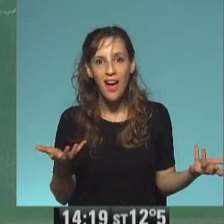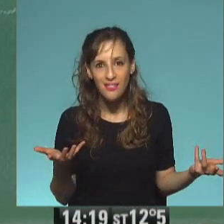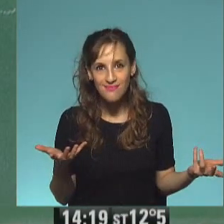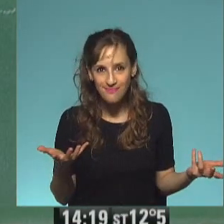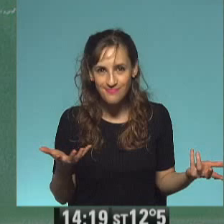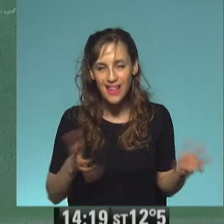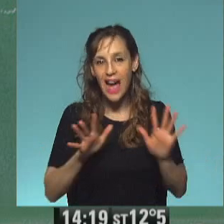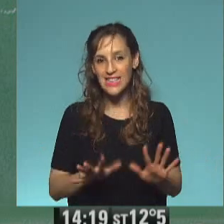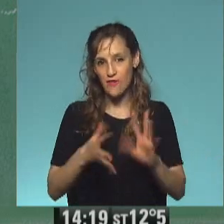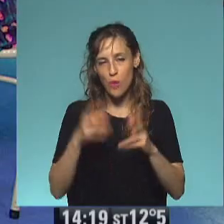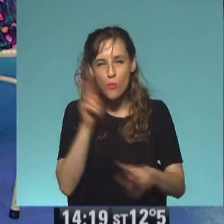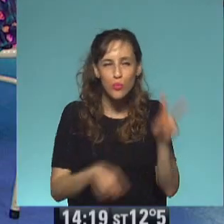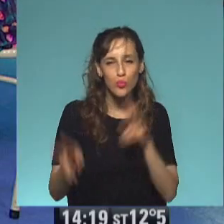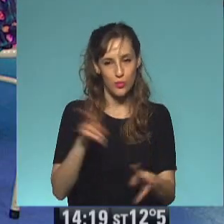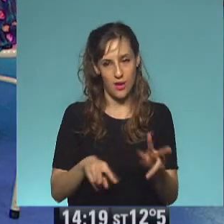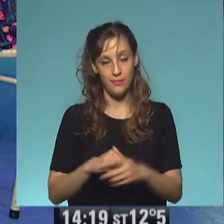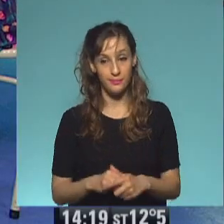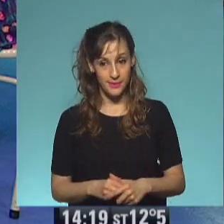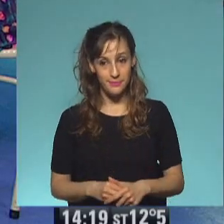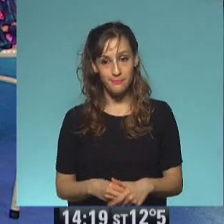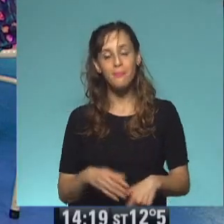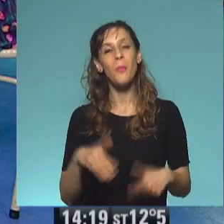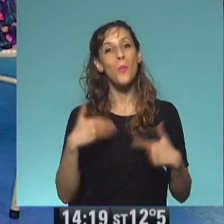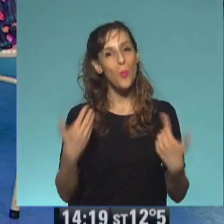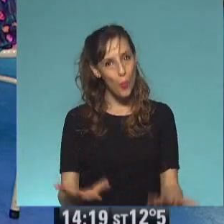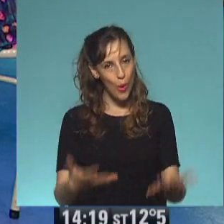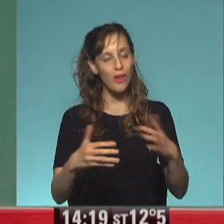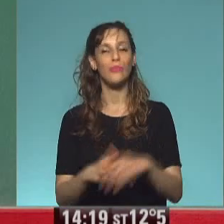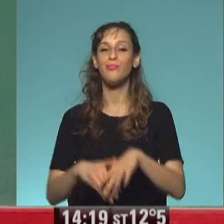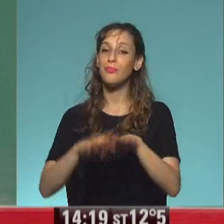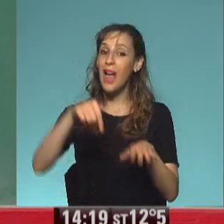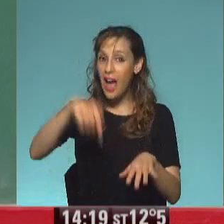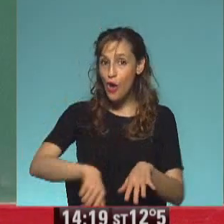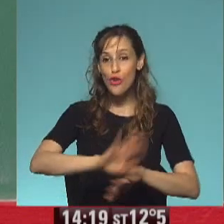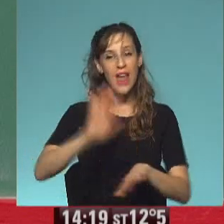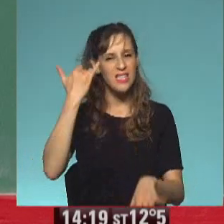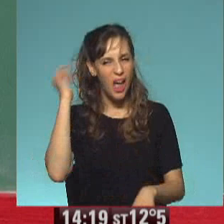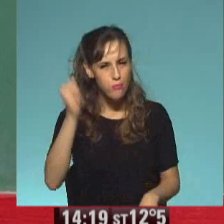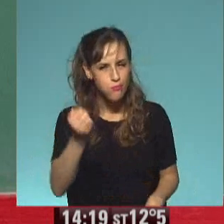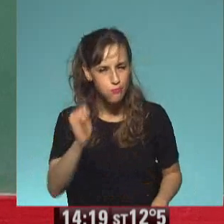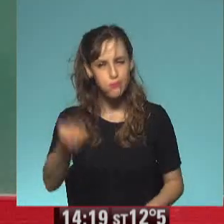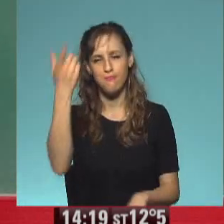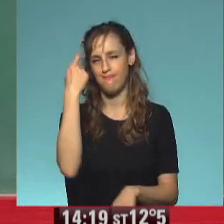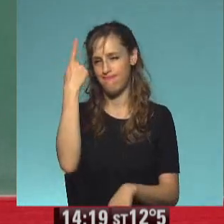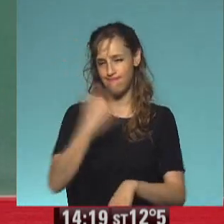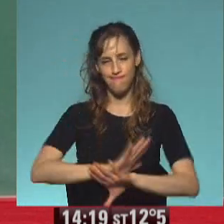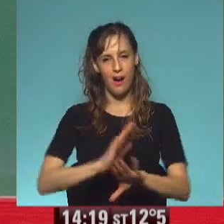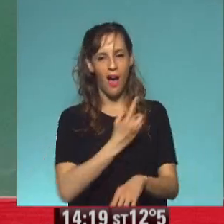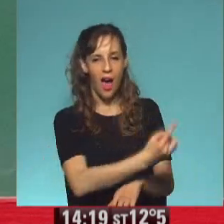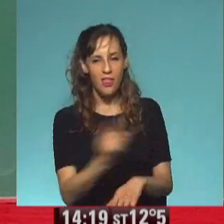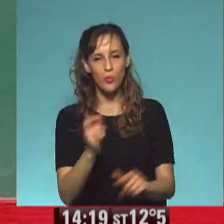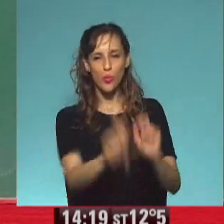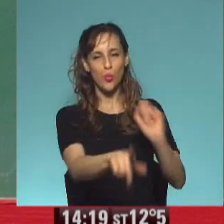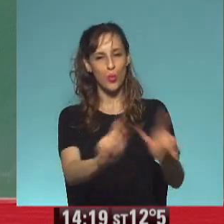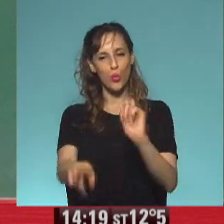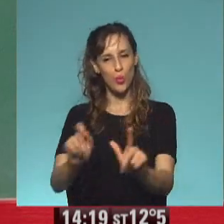de resolver. ¿Sí? Perfecto. Muchas maneras. Bueno, muchas ahora maneras, que ya vimos todas estas maneras de resolver, cada uno como le salió, como